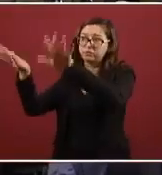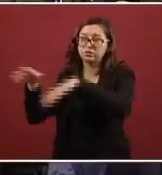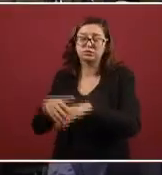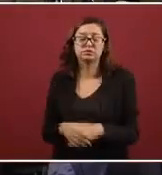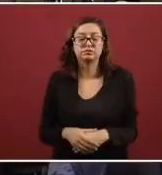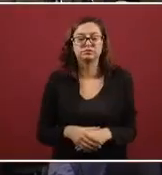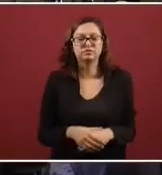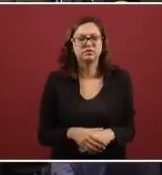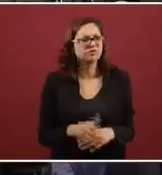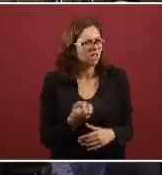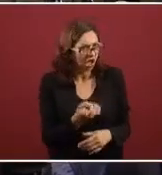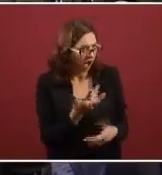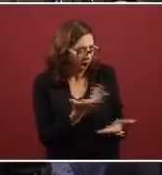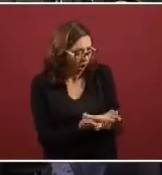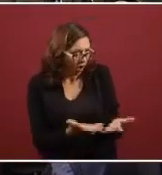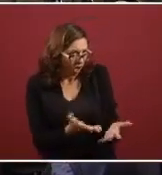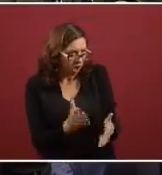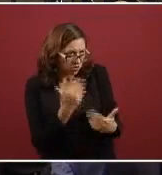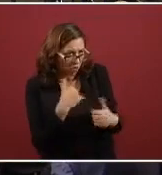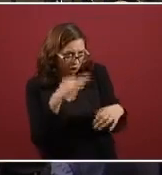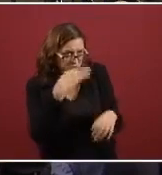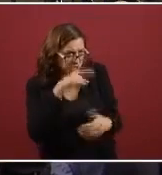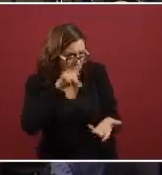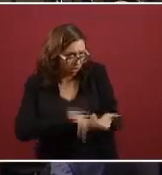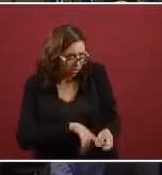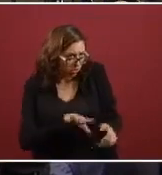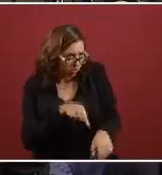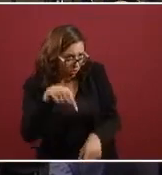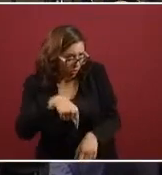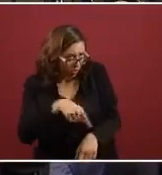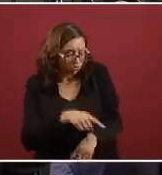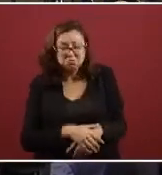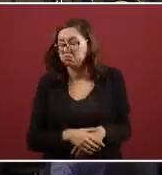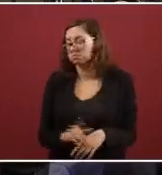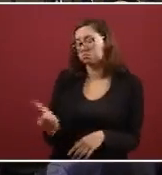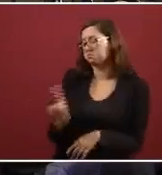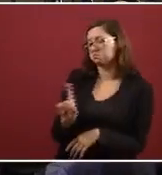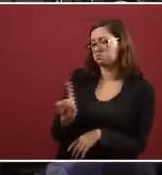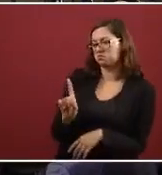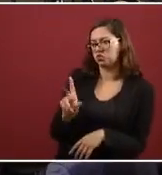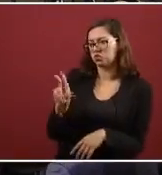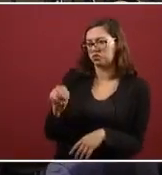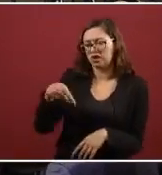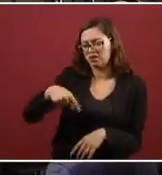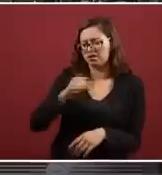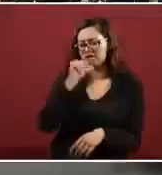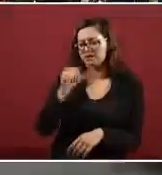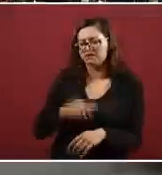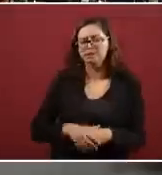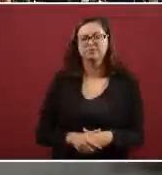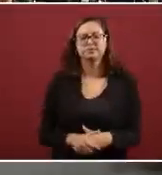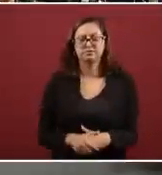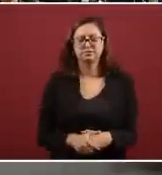no. Digamos, eso va a cambiar. Pues. Así es, sí, no habrá presencia en los balcones. Maestro, okay. Así es.